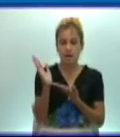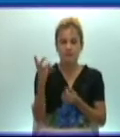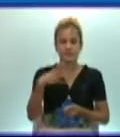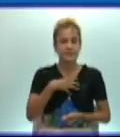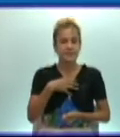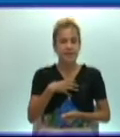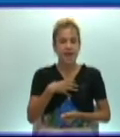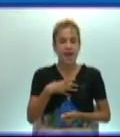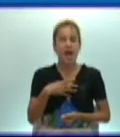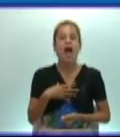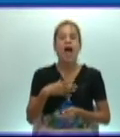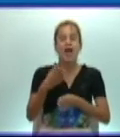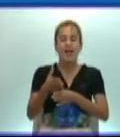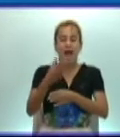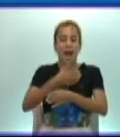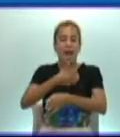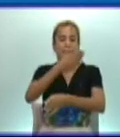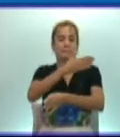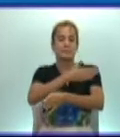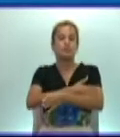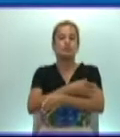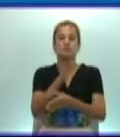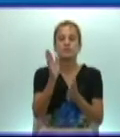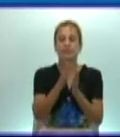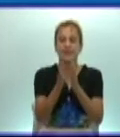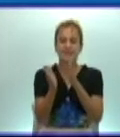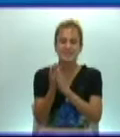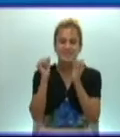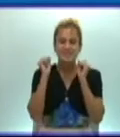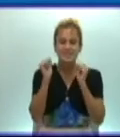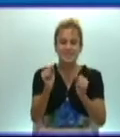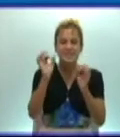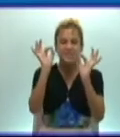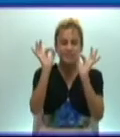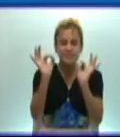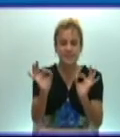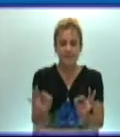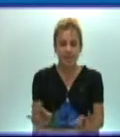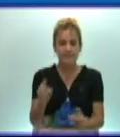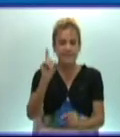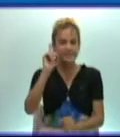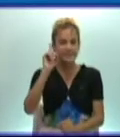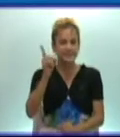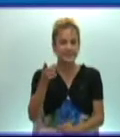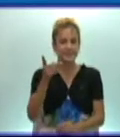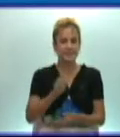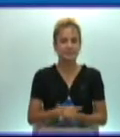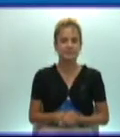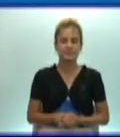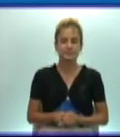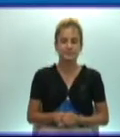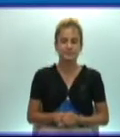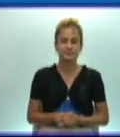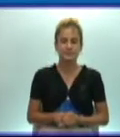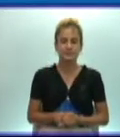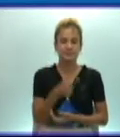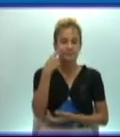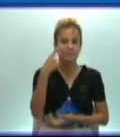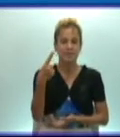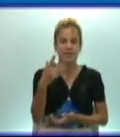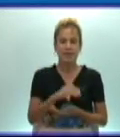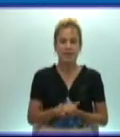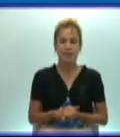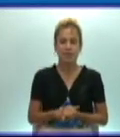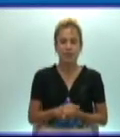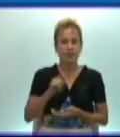tienen acentuada la antepenúltima sílaba y siempre llevan tilde. Veamos entonces